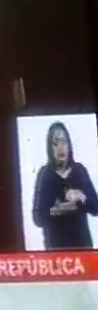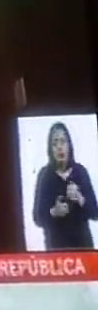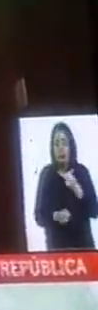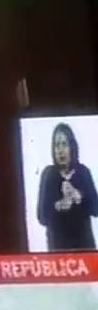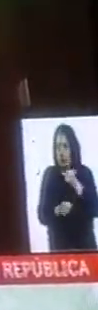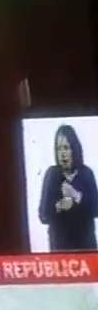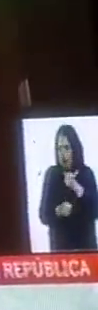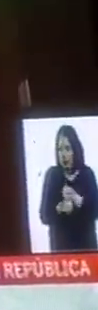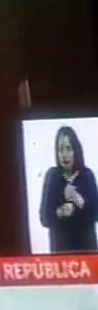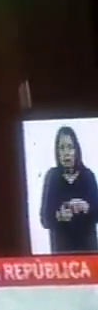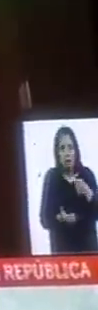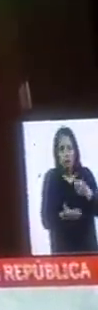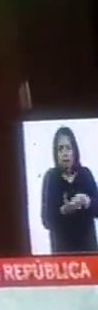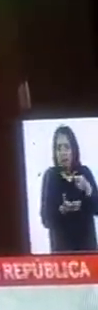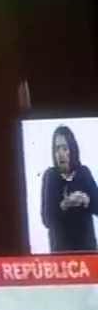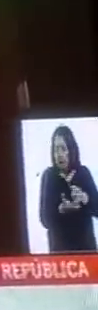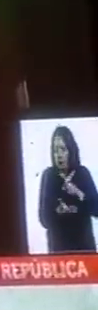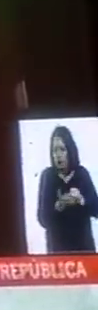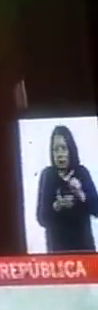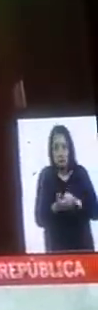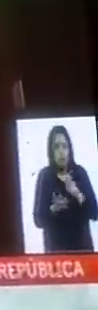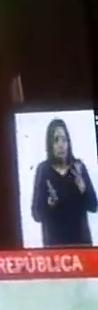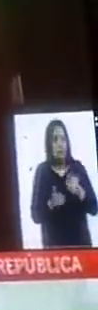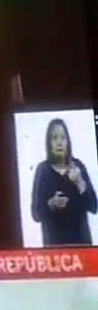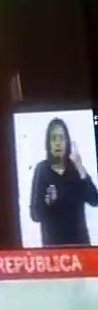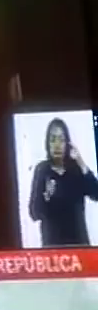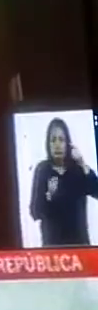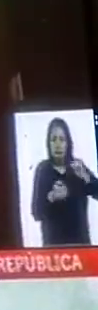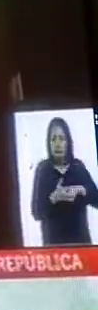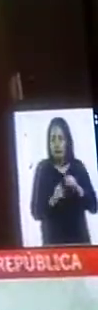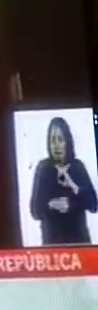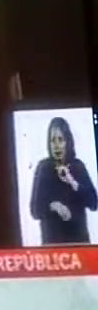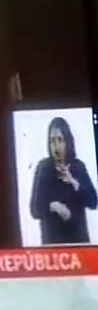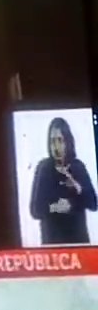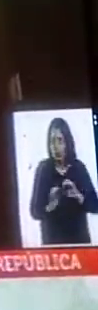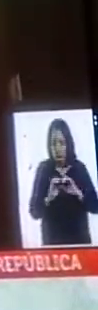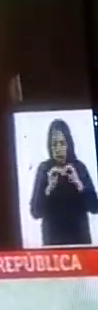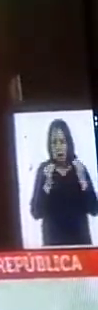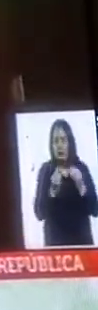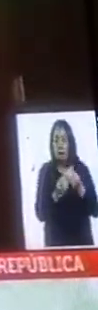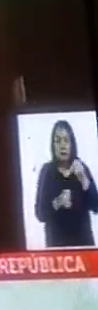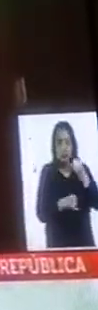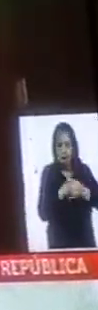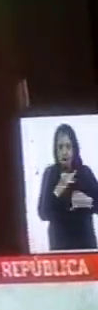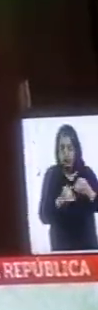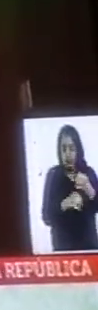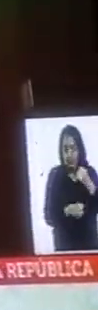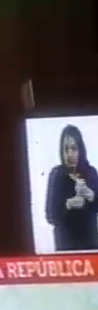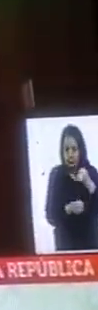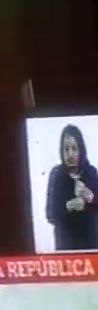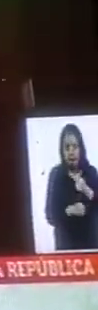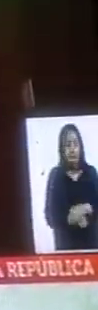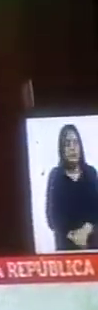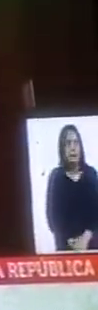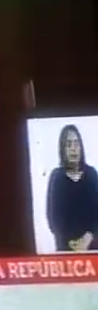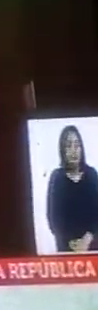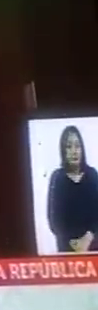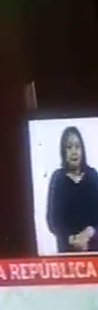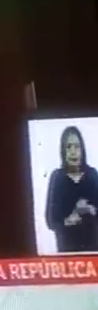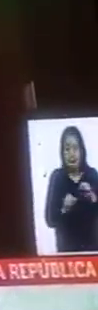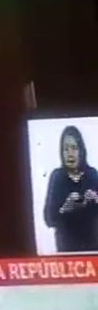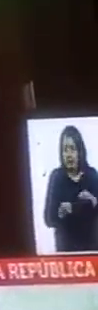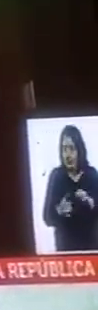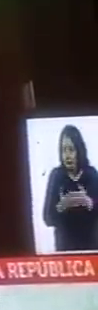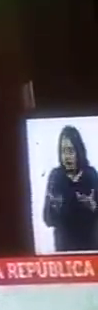salarios condiciones y salarios de acuerdo a lo que señala la organización internacional del trabajo realizar